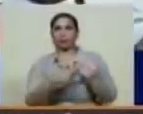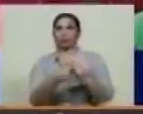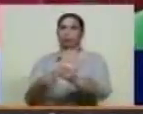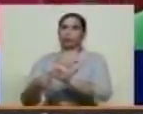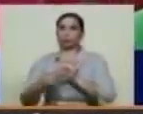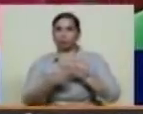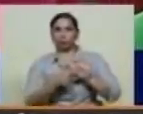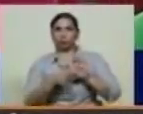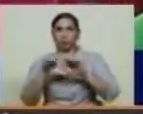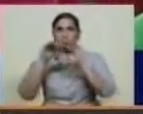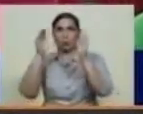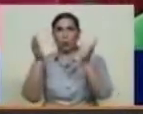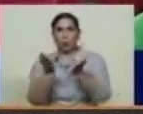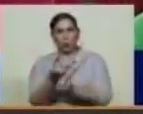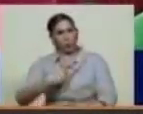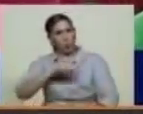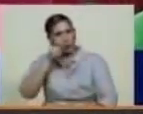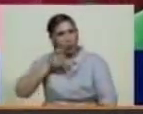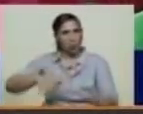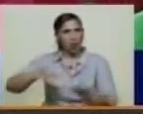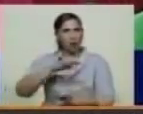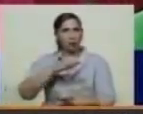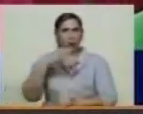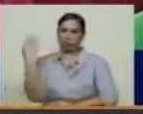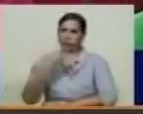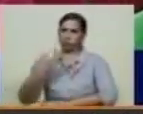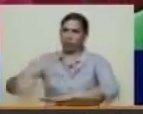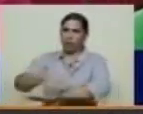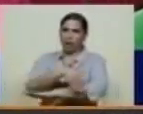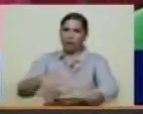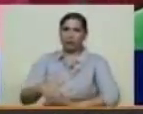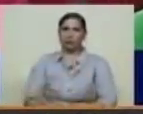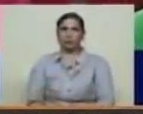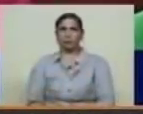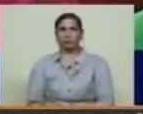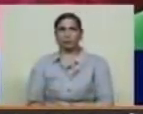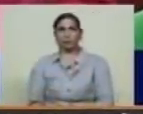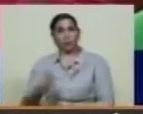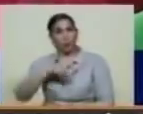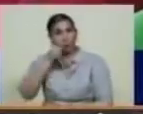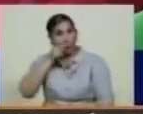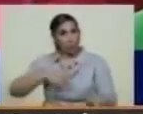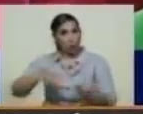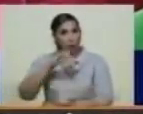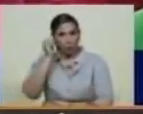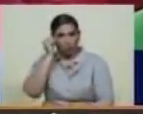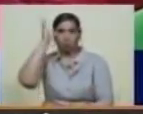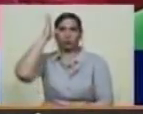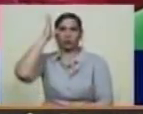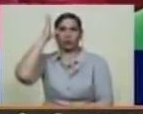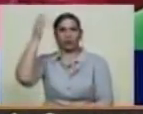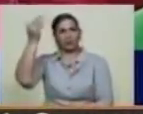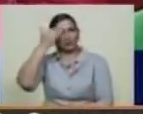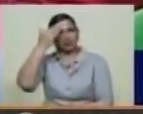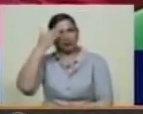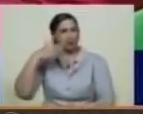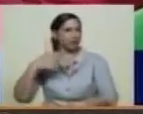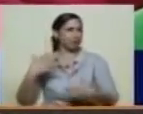mundo. Nuestro pueblo anda en la calle. Nuestro pueblo consciente sabe a qué nos enfrentamos.